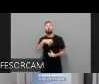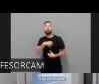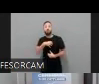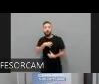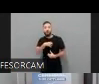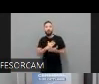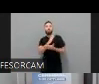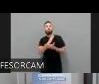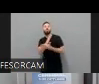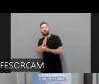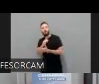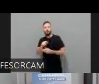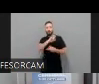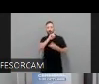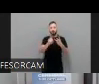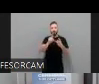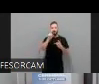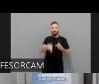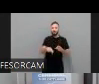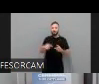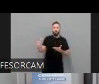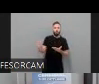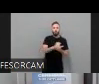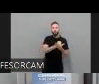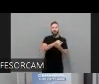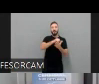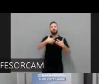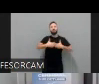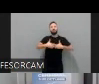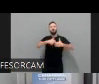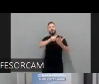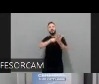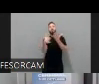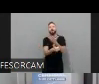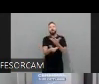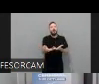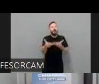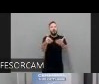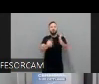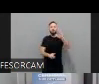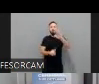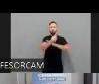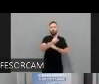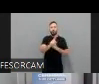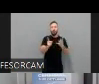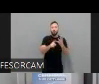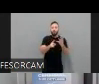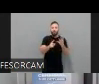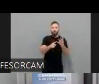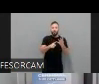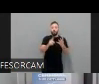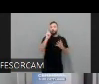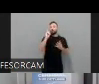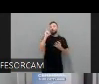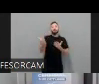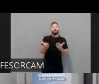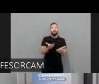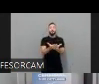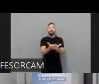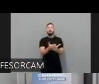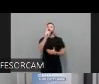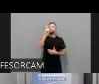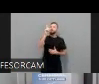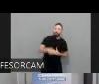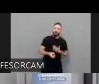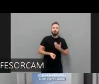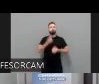digamos. Ayuda a desarrollar todas las funciones del lenguaje, que no nos quedemos solo con que pida, sino que hay que trabajar que exprese